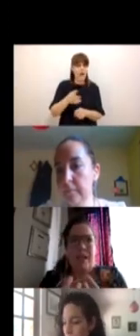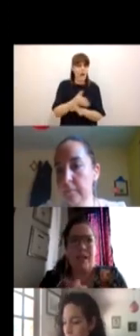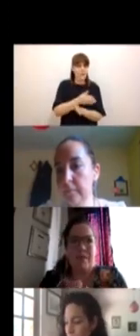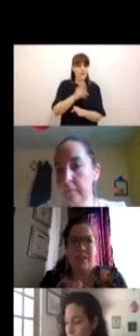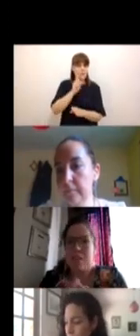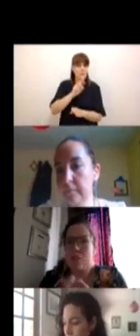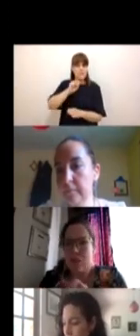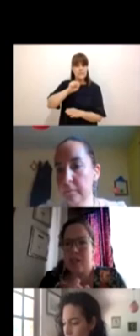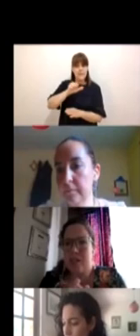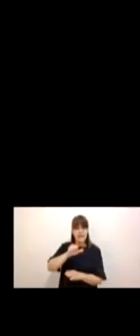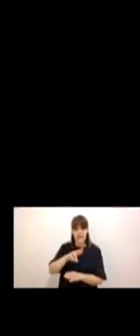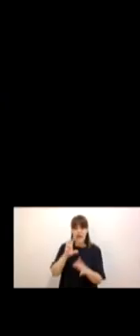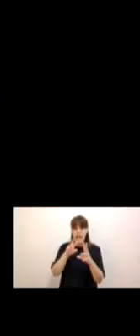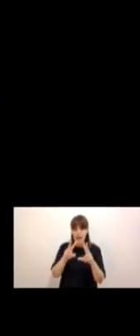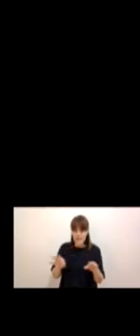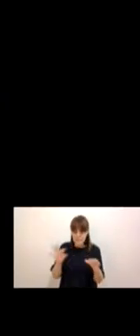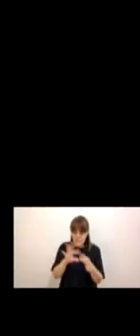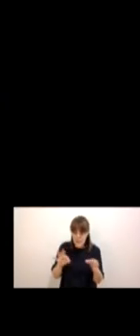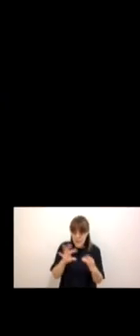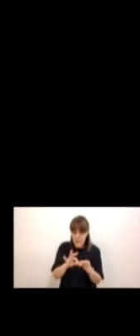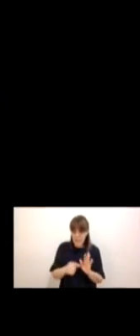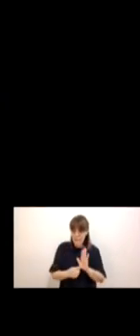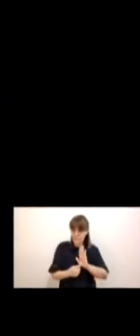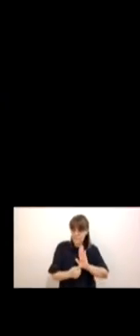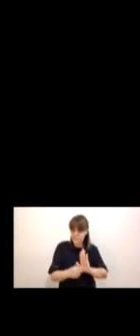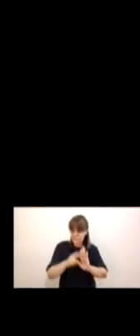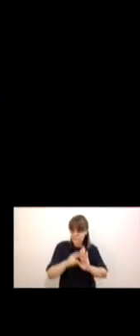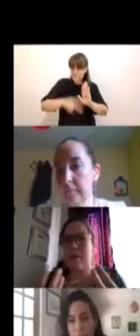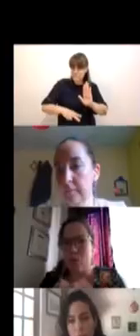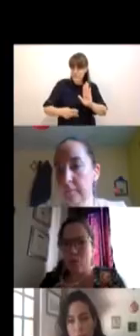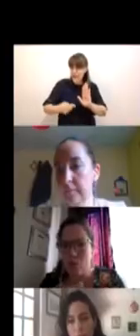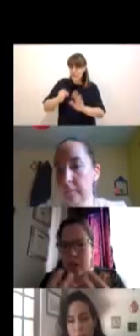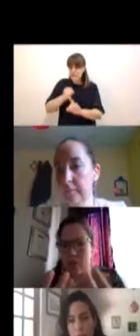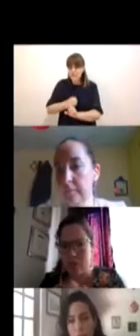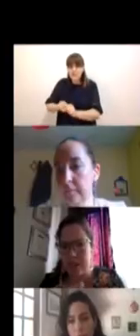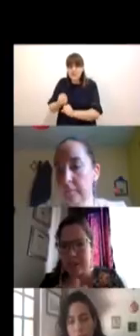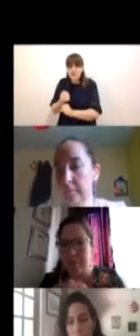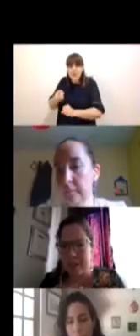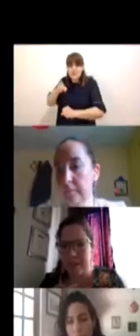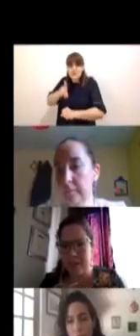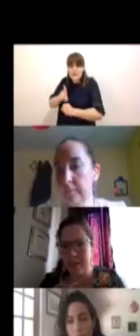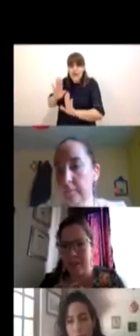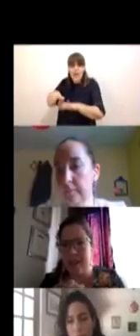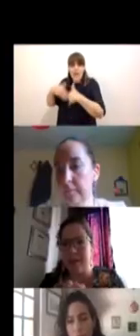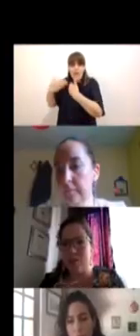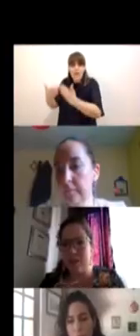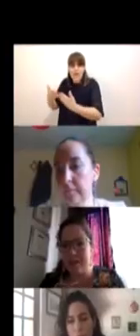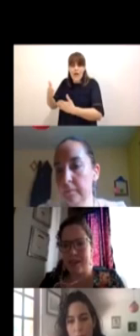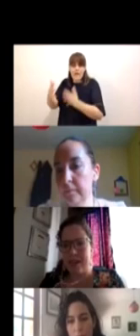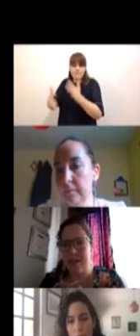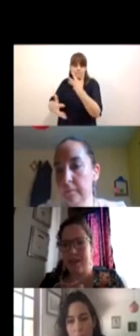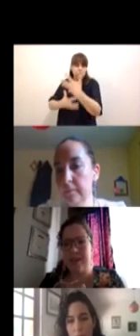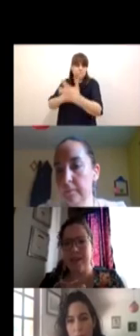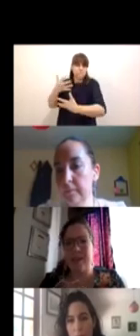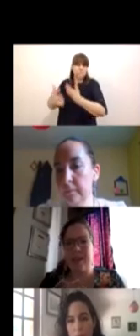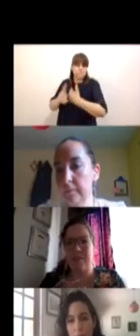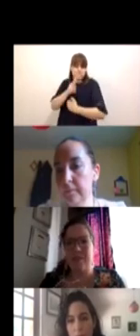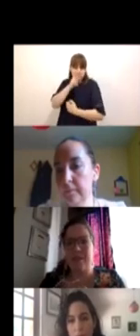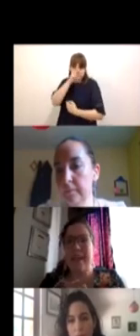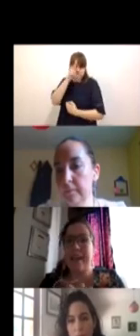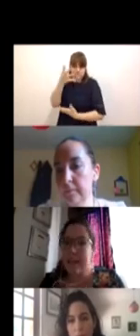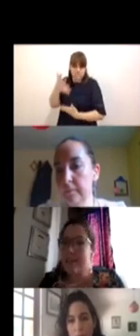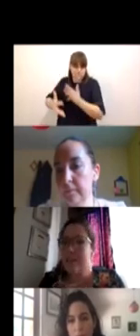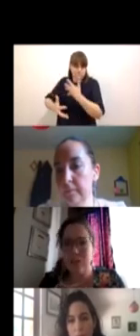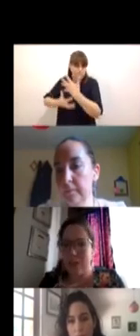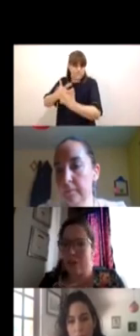claramente es muestra y efecto de una sociedad violenta que reproduce constantemente la violencia y